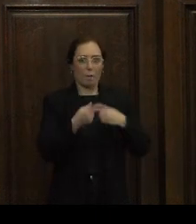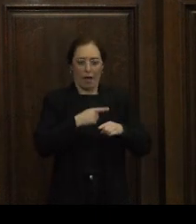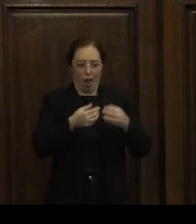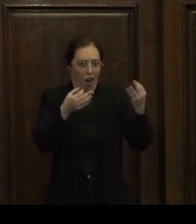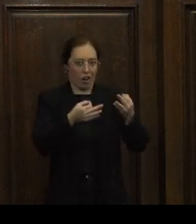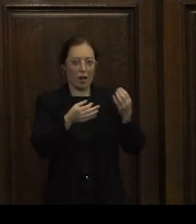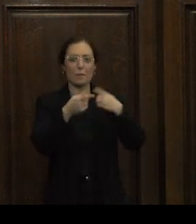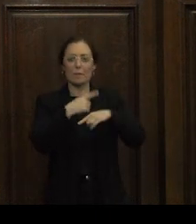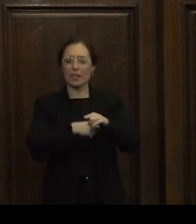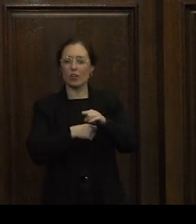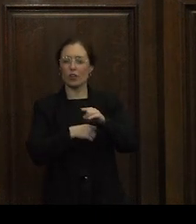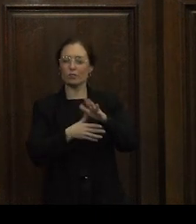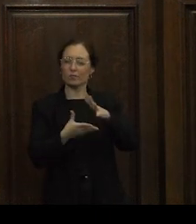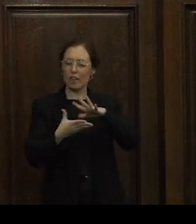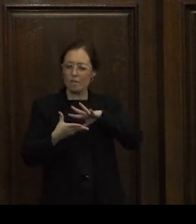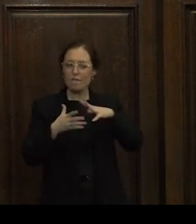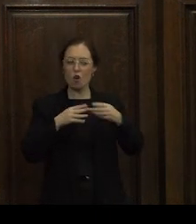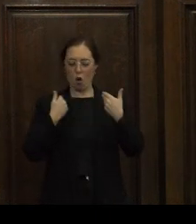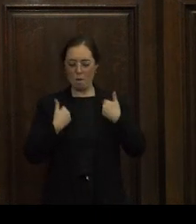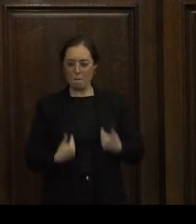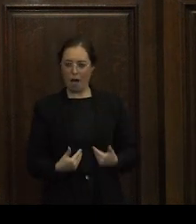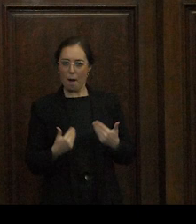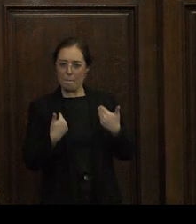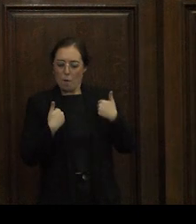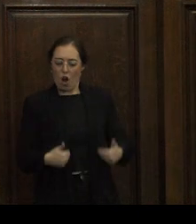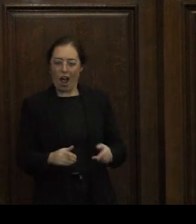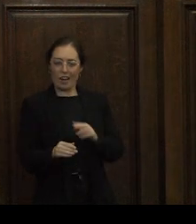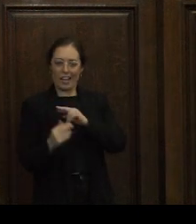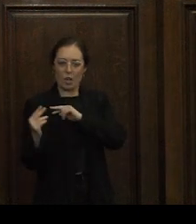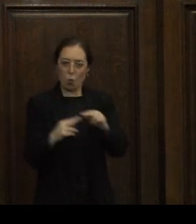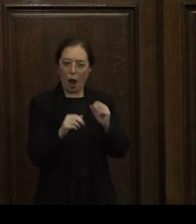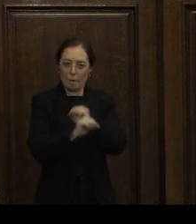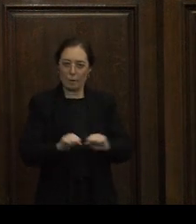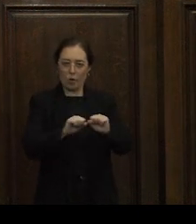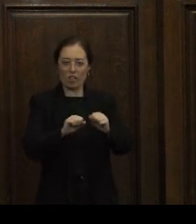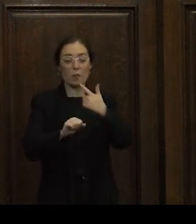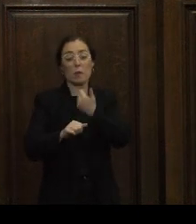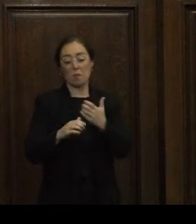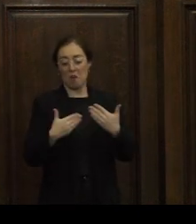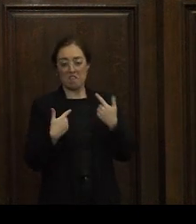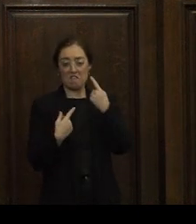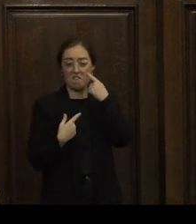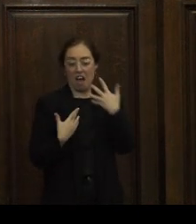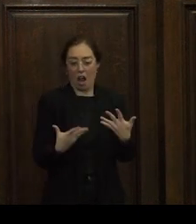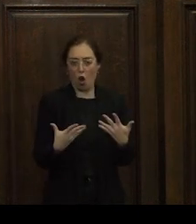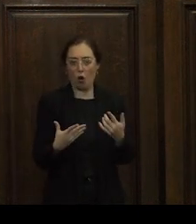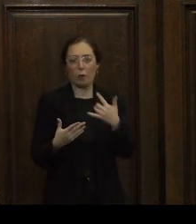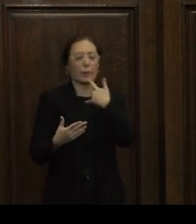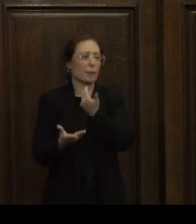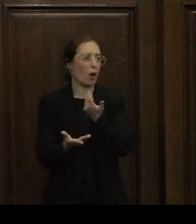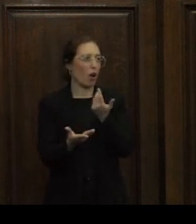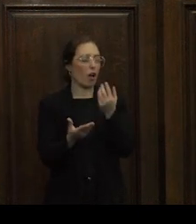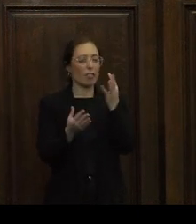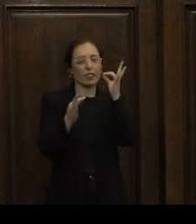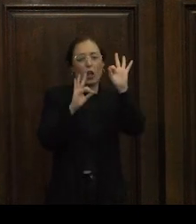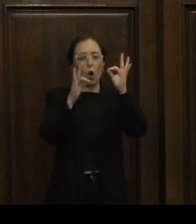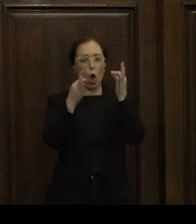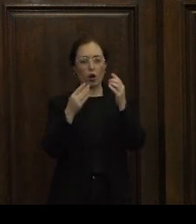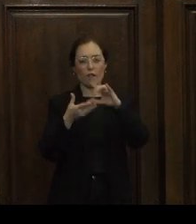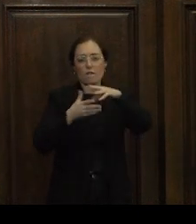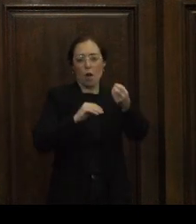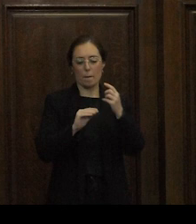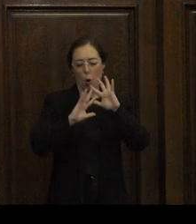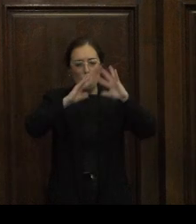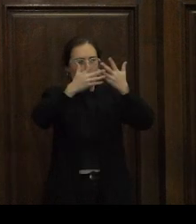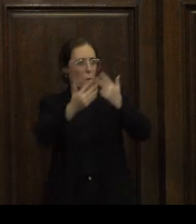no, o sea, cuidan las formas, son civilizados, son bien educados, ¿no? Entonces está todo esto del decoro, las formalidades,